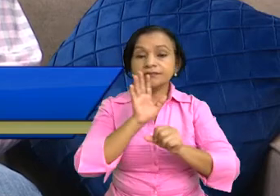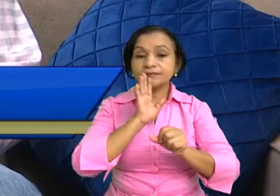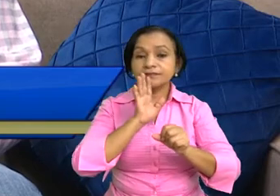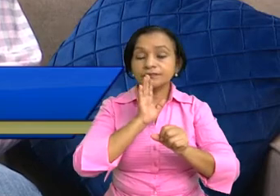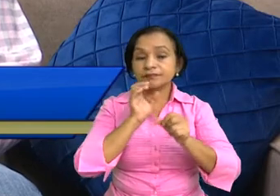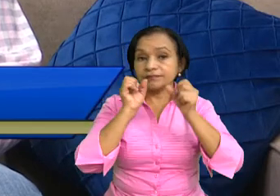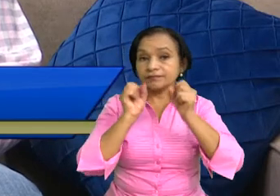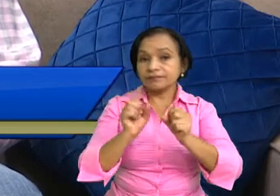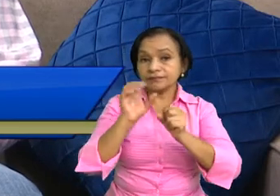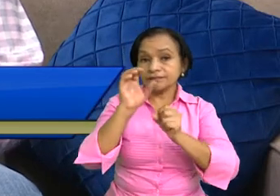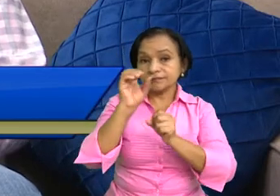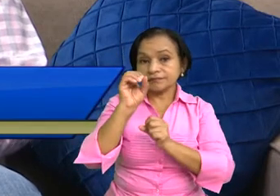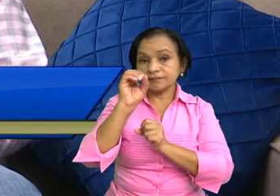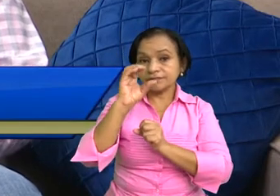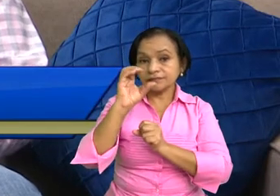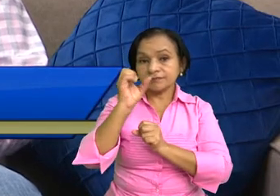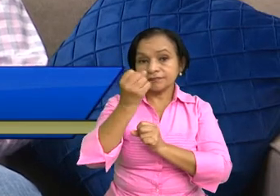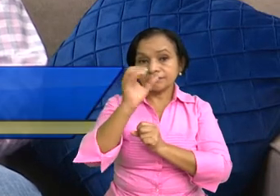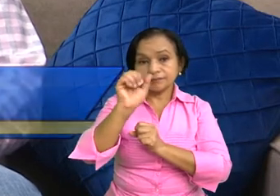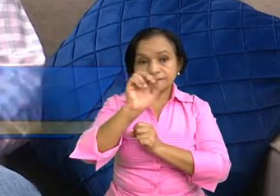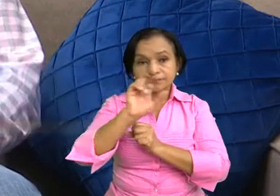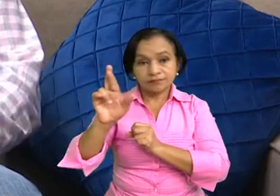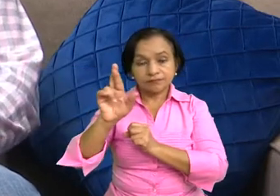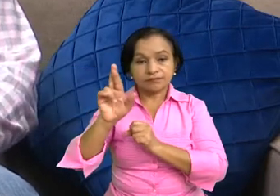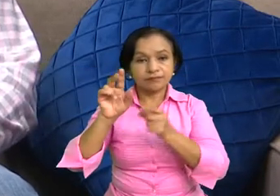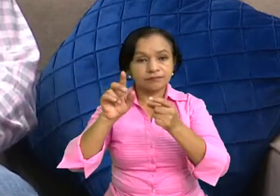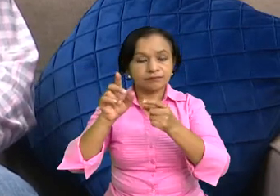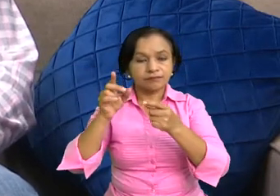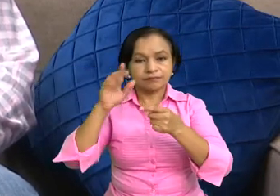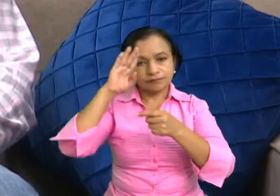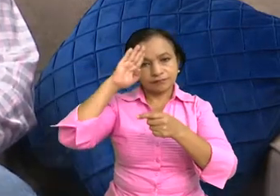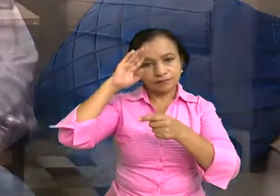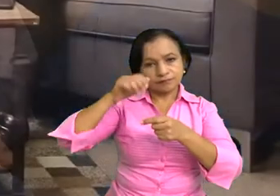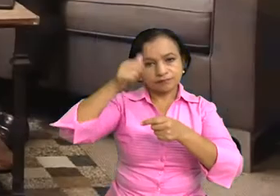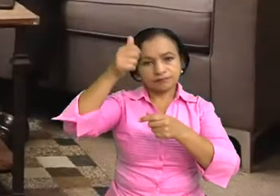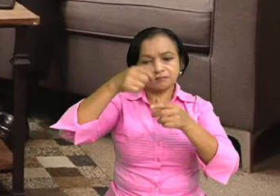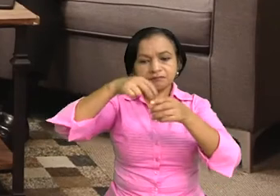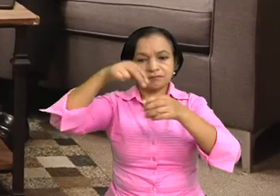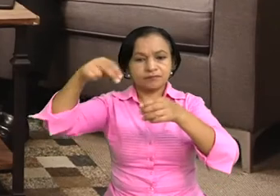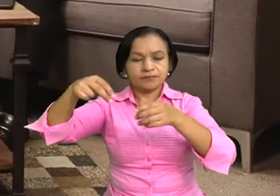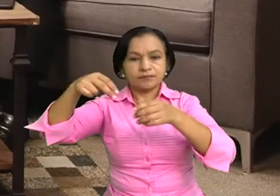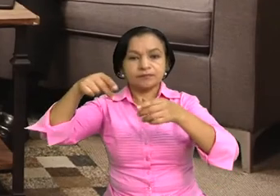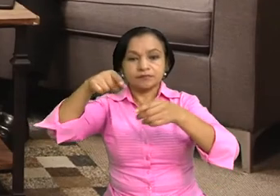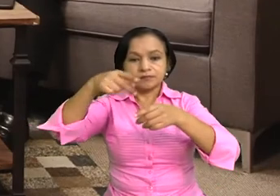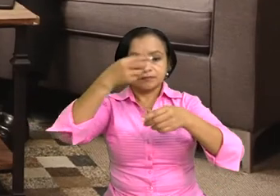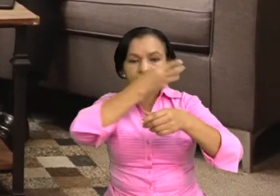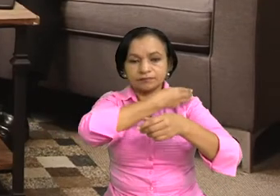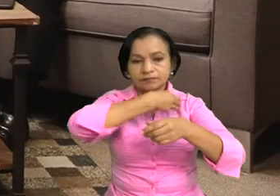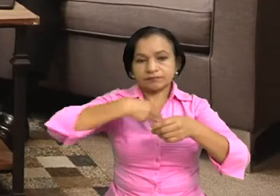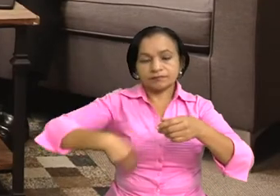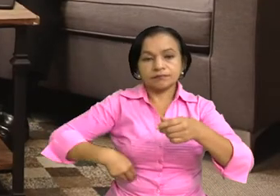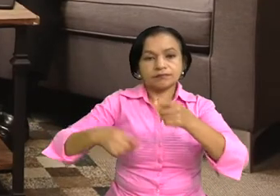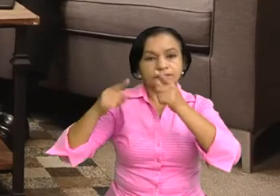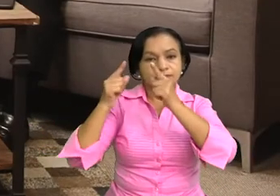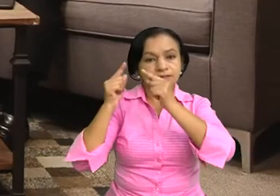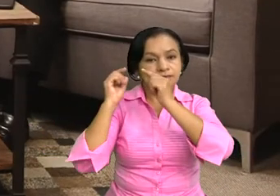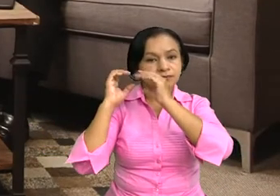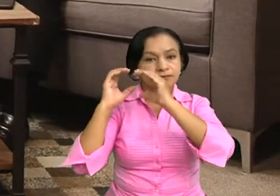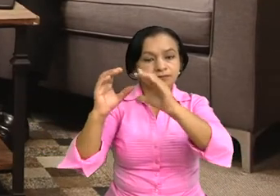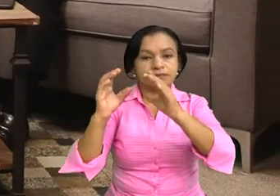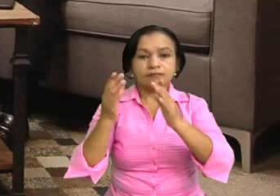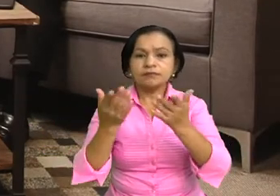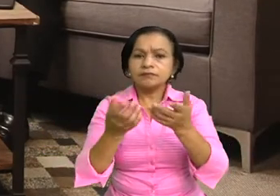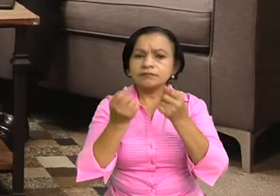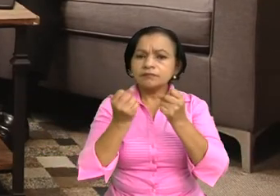el compañero Óscar Mojica, general en retiro y titular del Ministerio de Transporte e Infraestructura. Ministro, pues conocer un